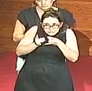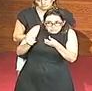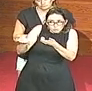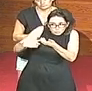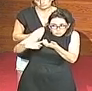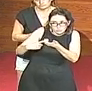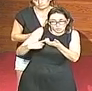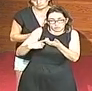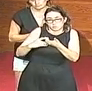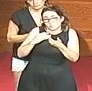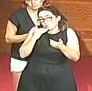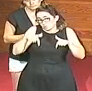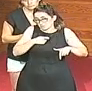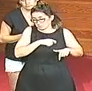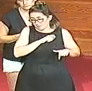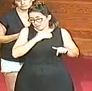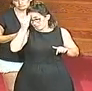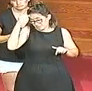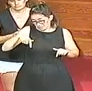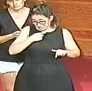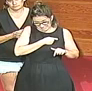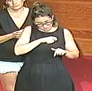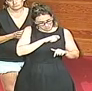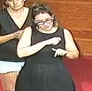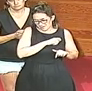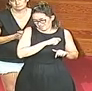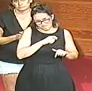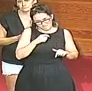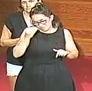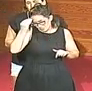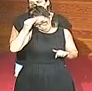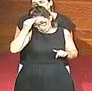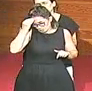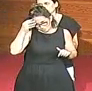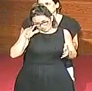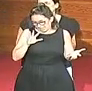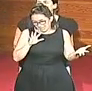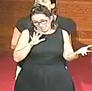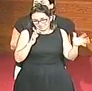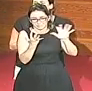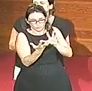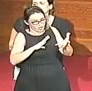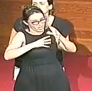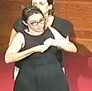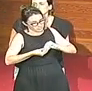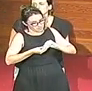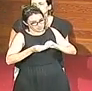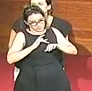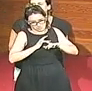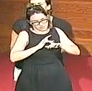por lo menos en España. Yo creo que en España es donde probablemente peor se ha hecho esa transición digital.